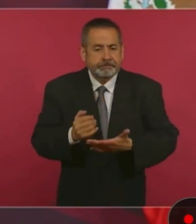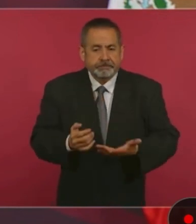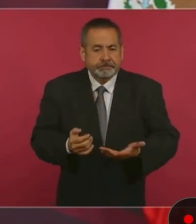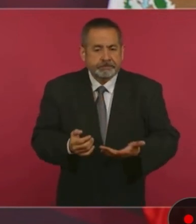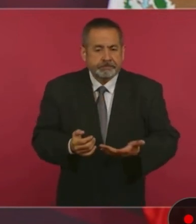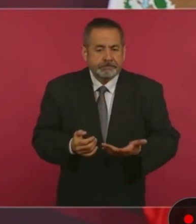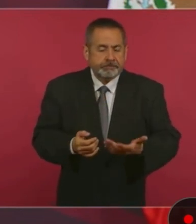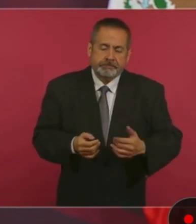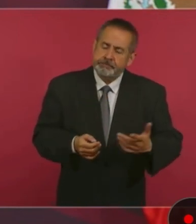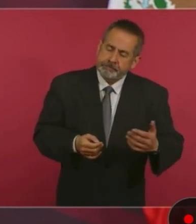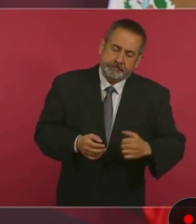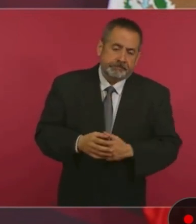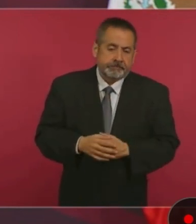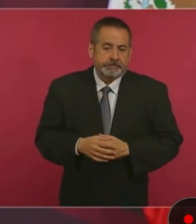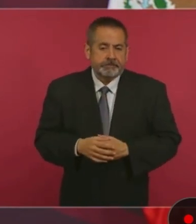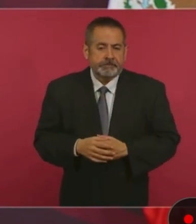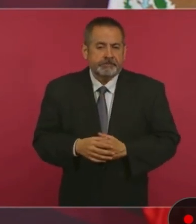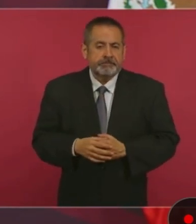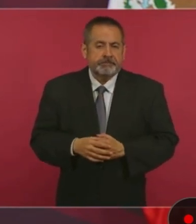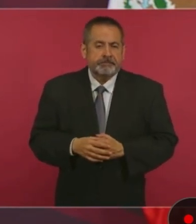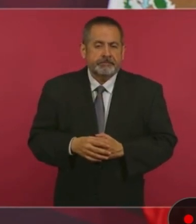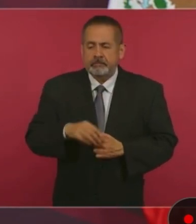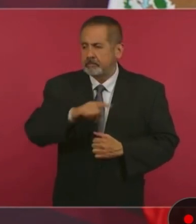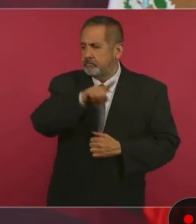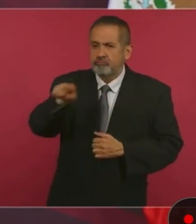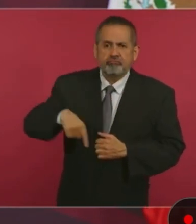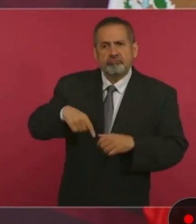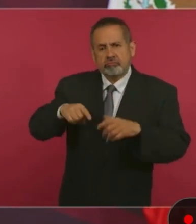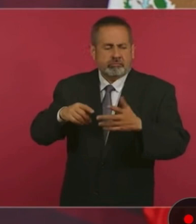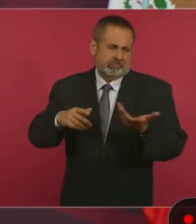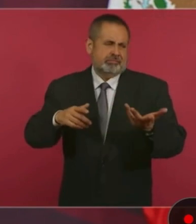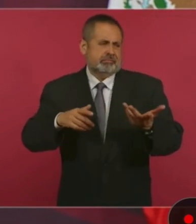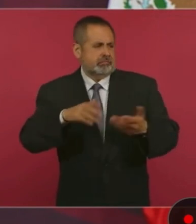Hasta que lo damos a conocer